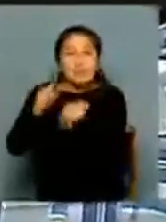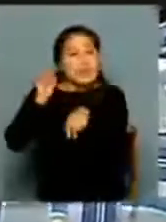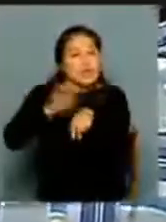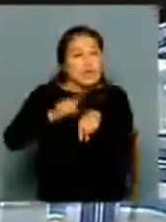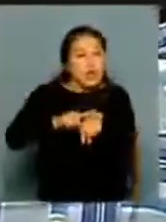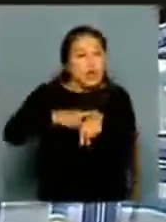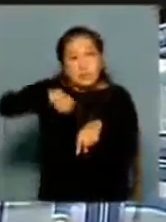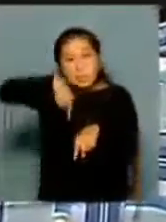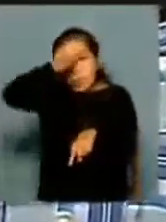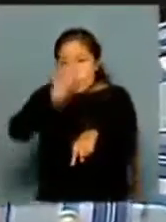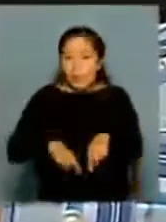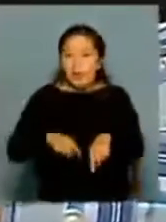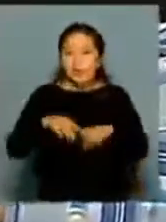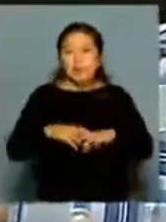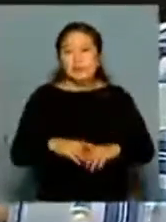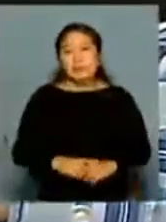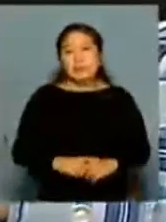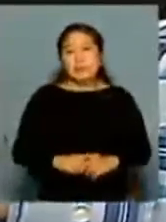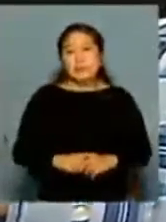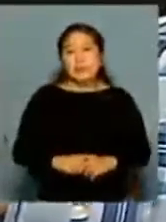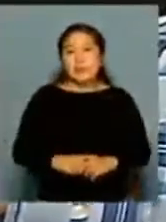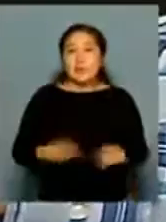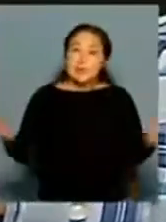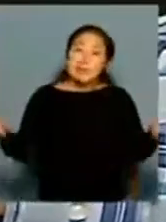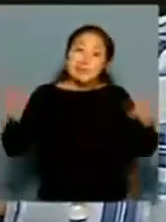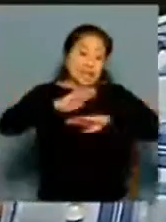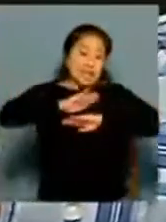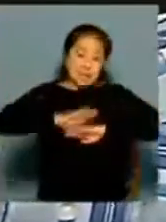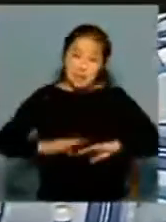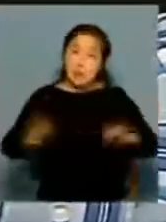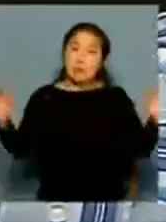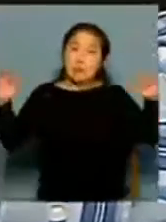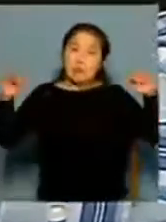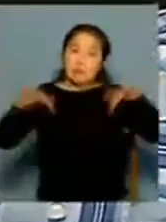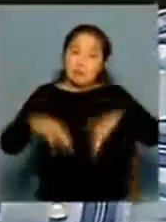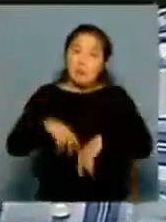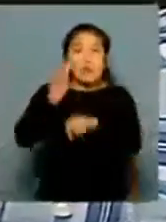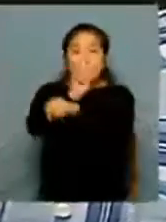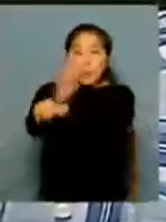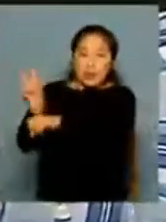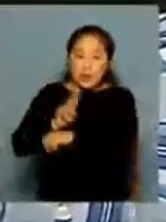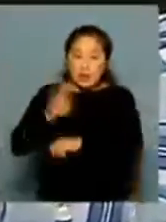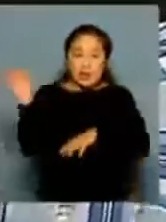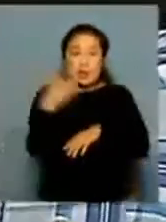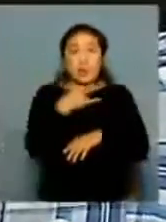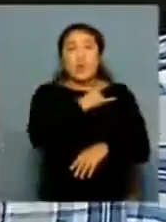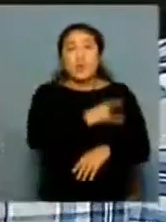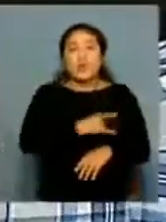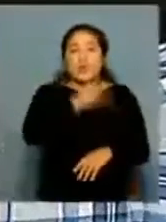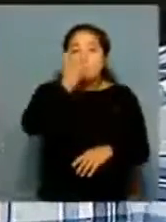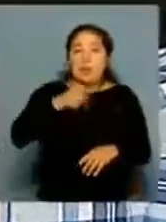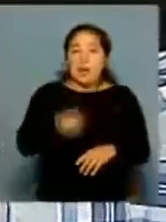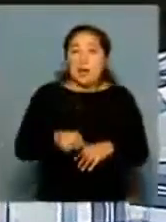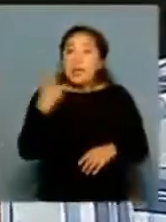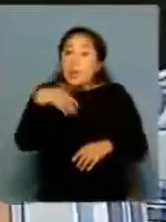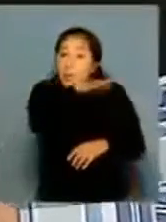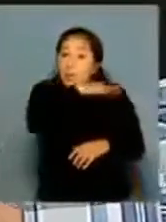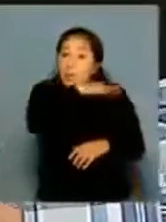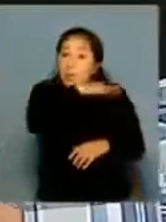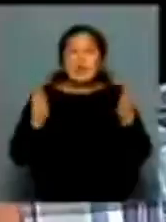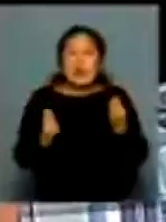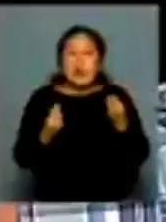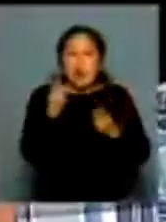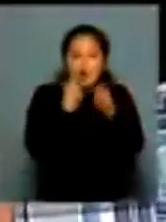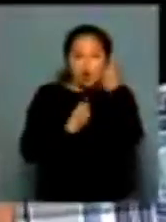y todo el día. Vengan tranquilos, estamos cuidándonos todos, la universidad tiene un área de